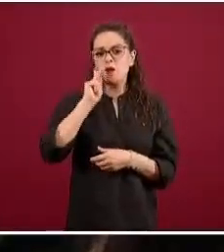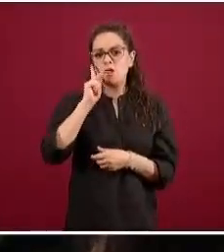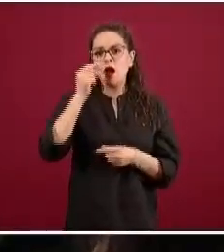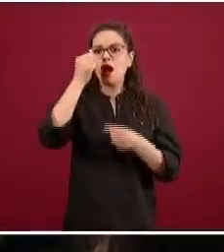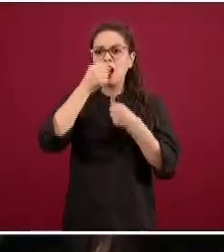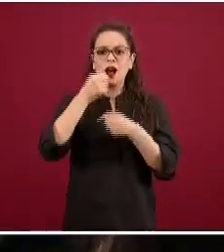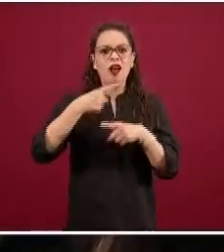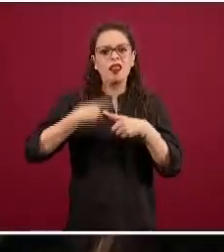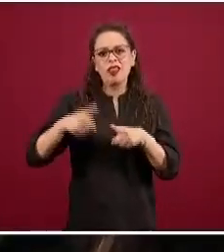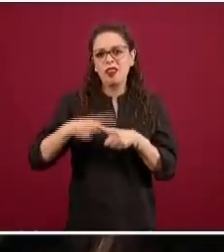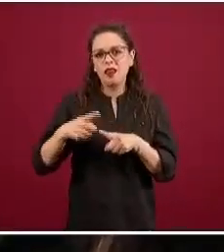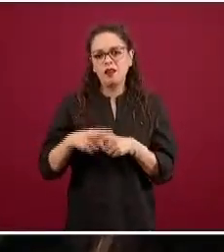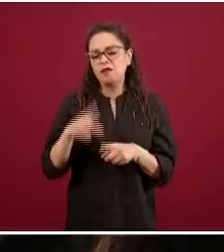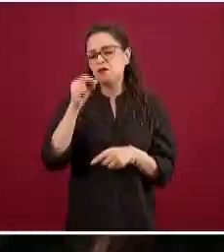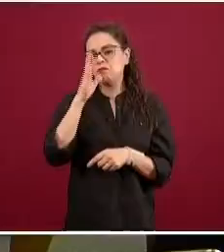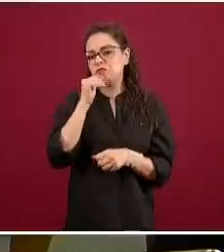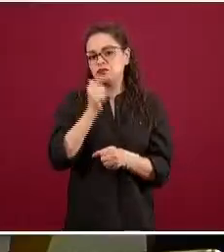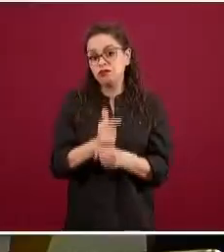microorganismos.